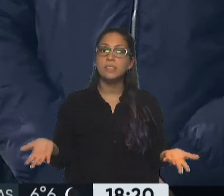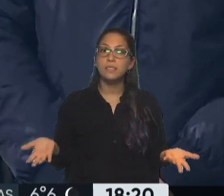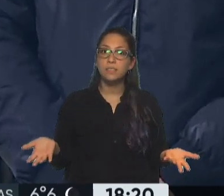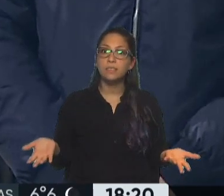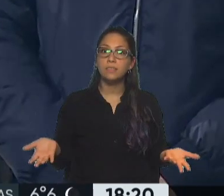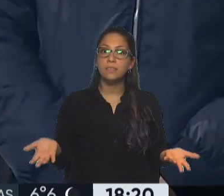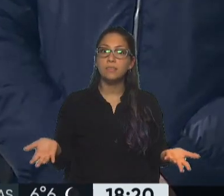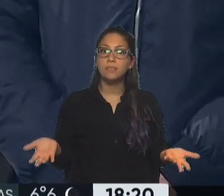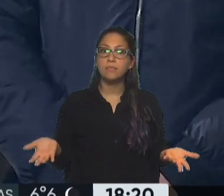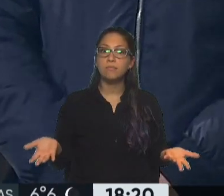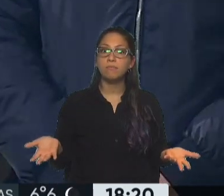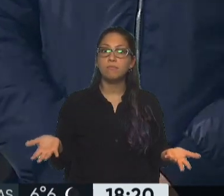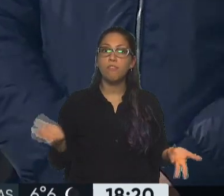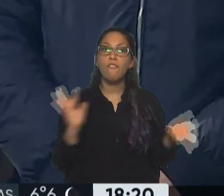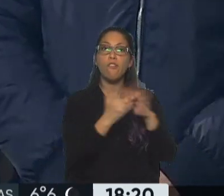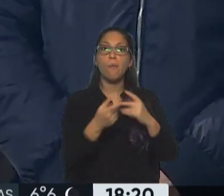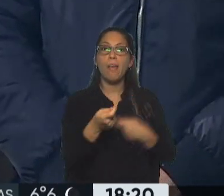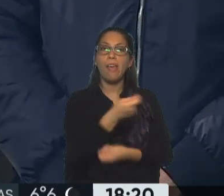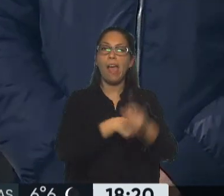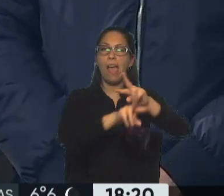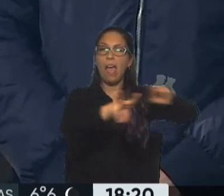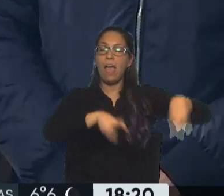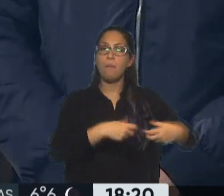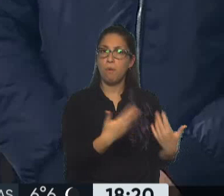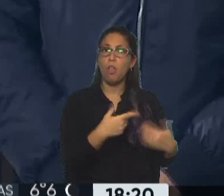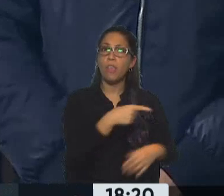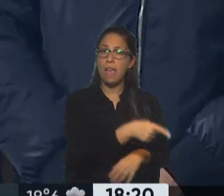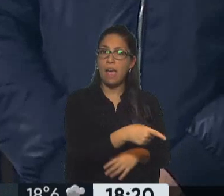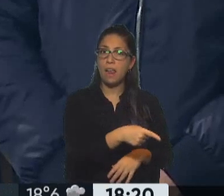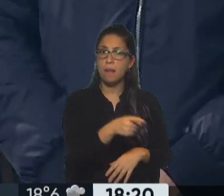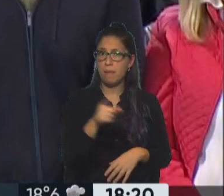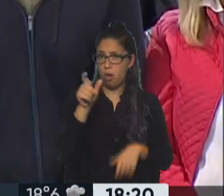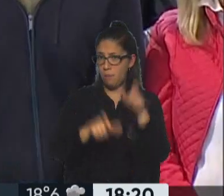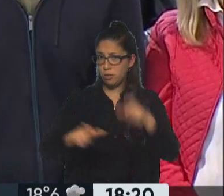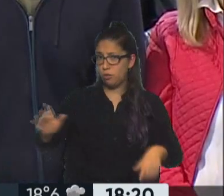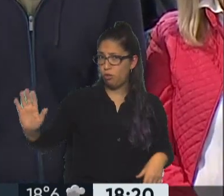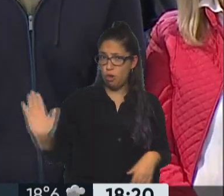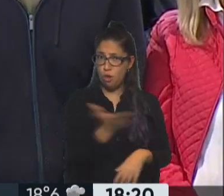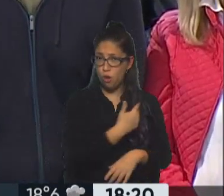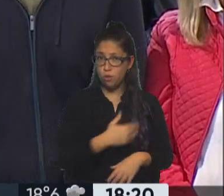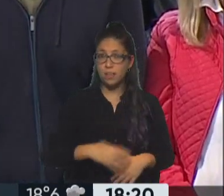podían afrontar un sistema de capitalización, pero toda la gente